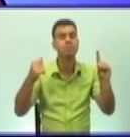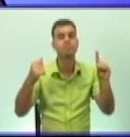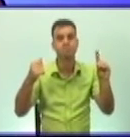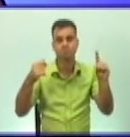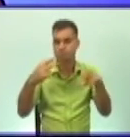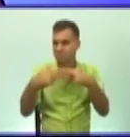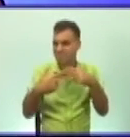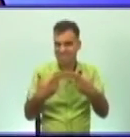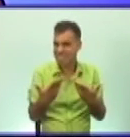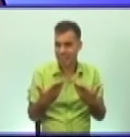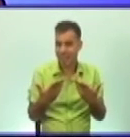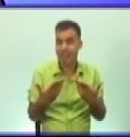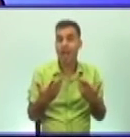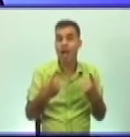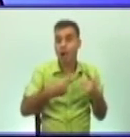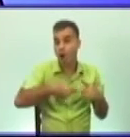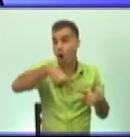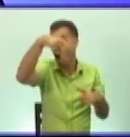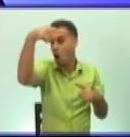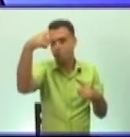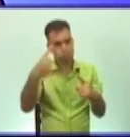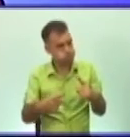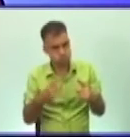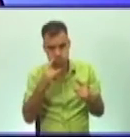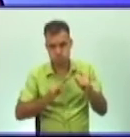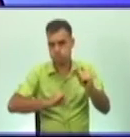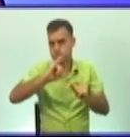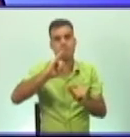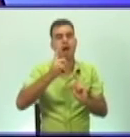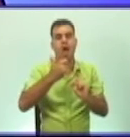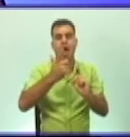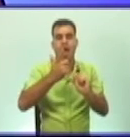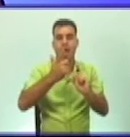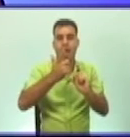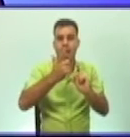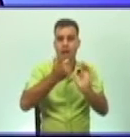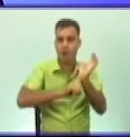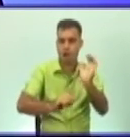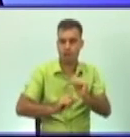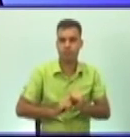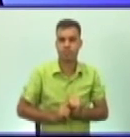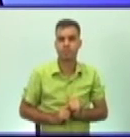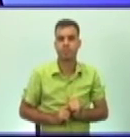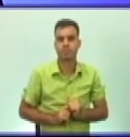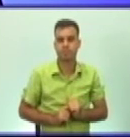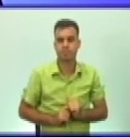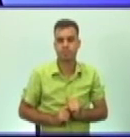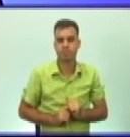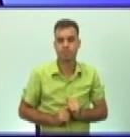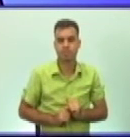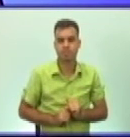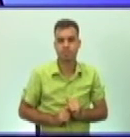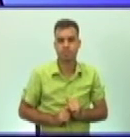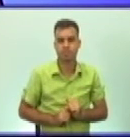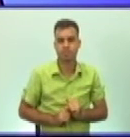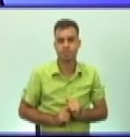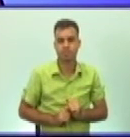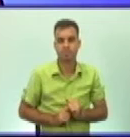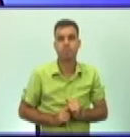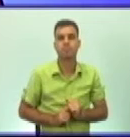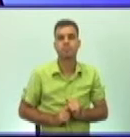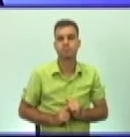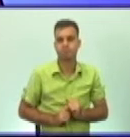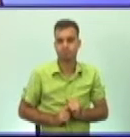considerar que las oscilaciones son de máximas amplitudes, que solo ocurre cuando el circuito se encuentra en resonancia.